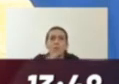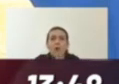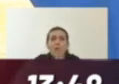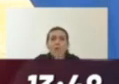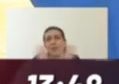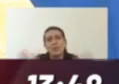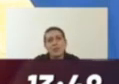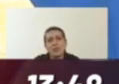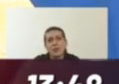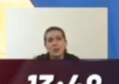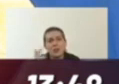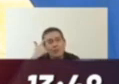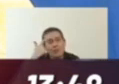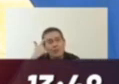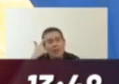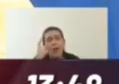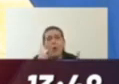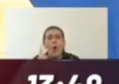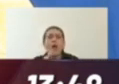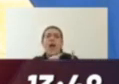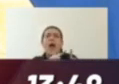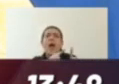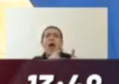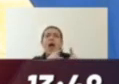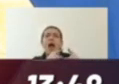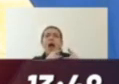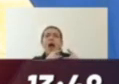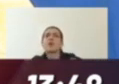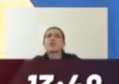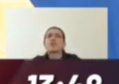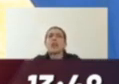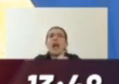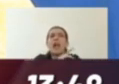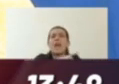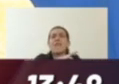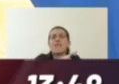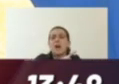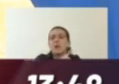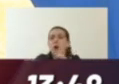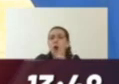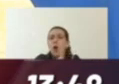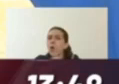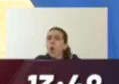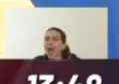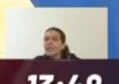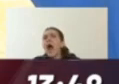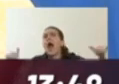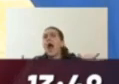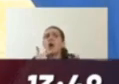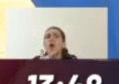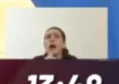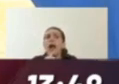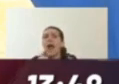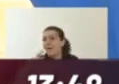es mucho más que un número a lo que les estoy convocando. No los estoy convocando a corregir una